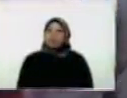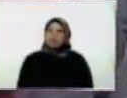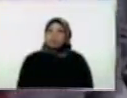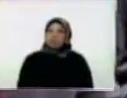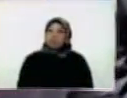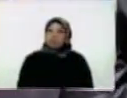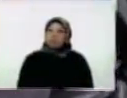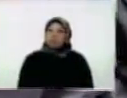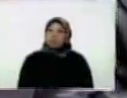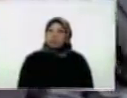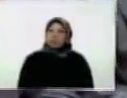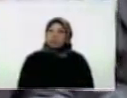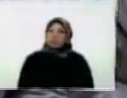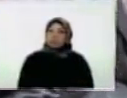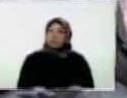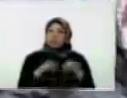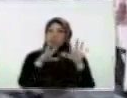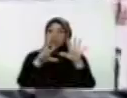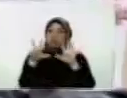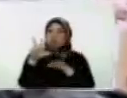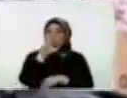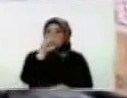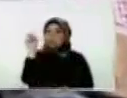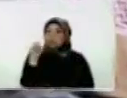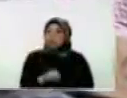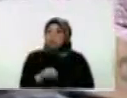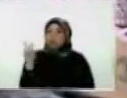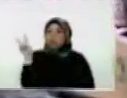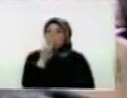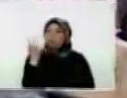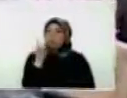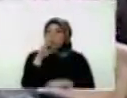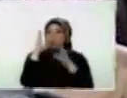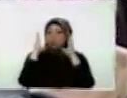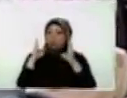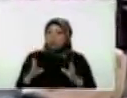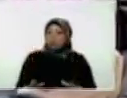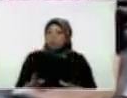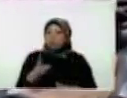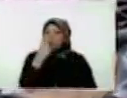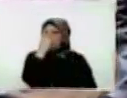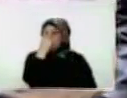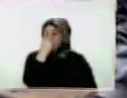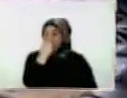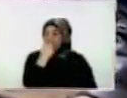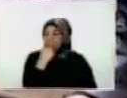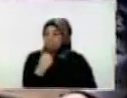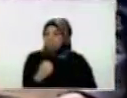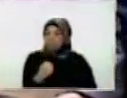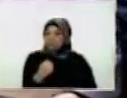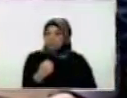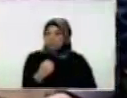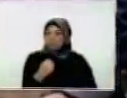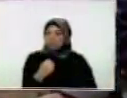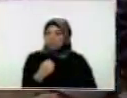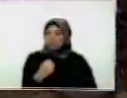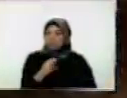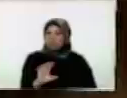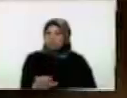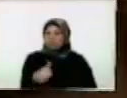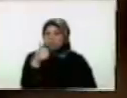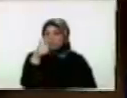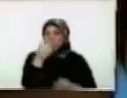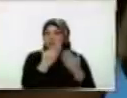Más del 82% de los venezolanos en pobreza, la mayoría de